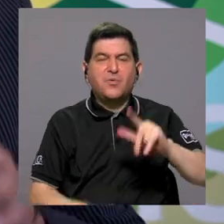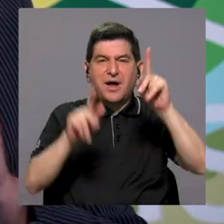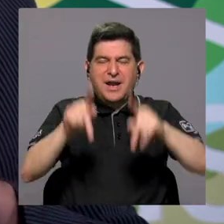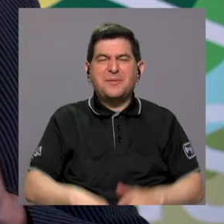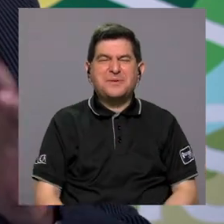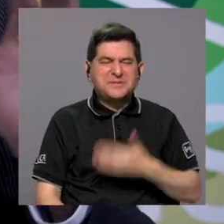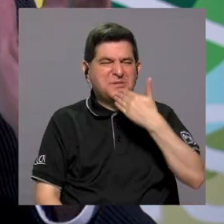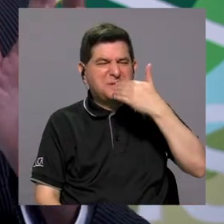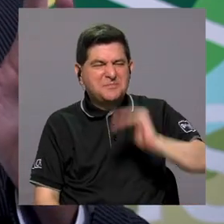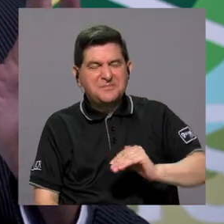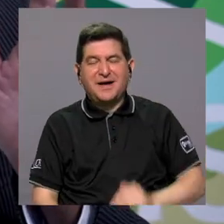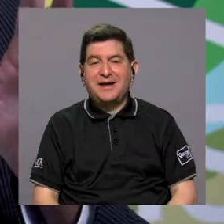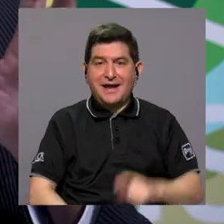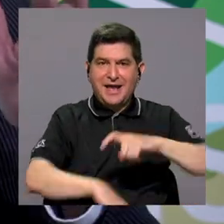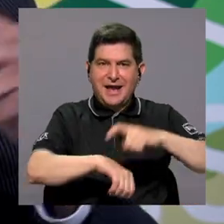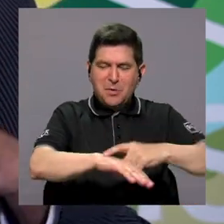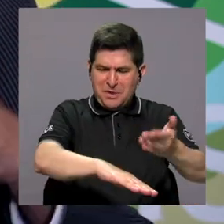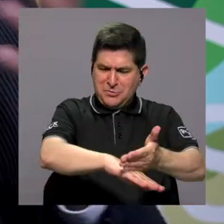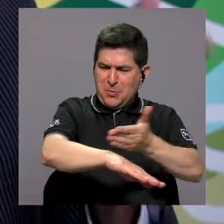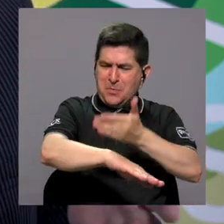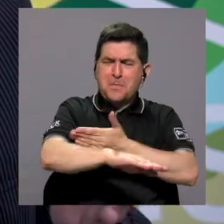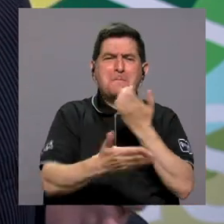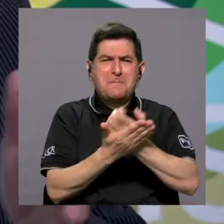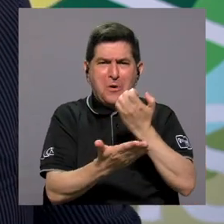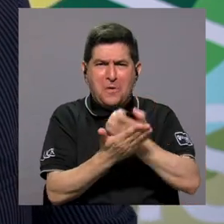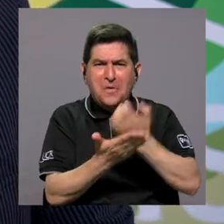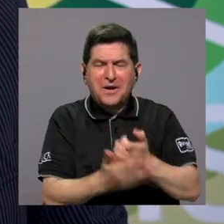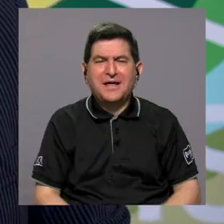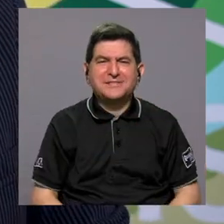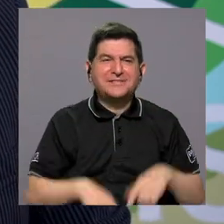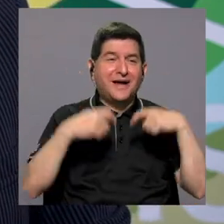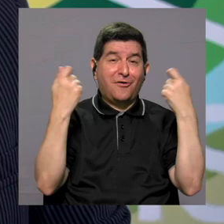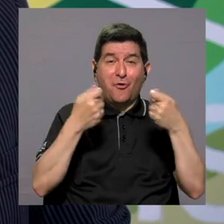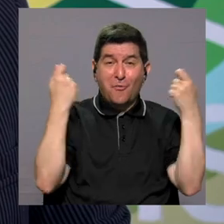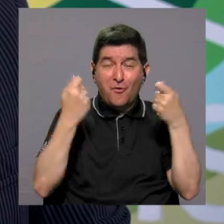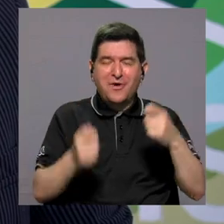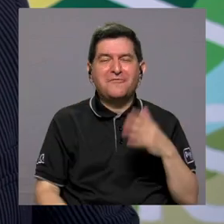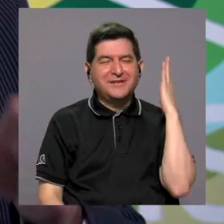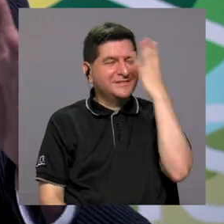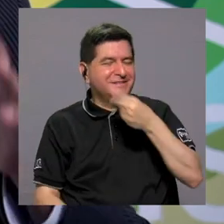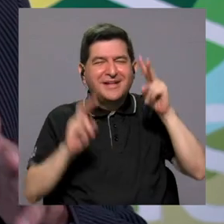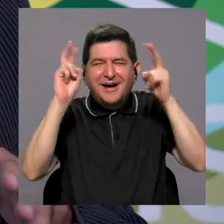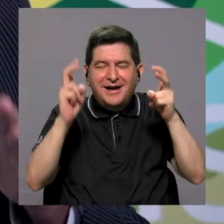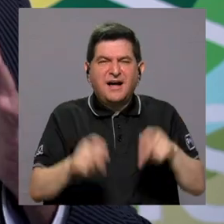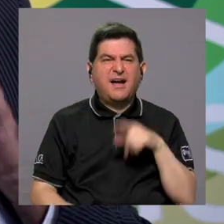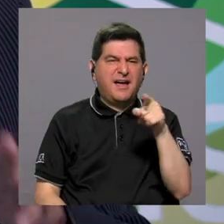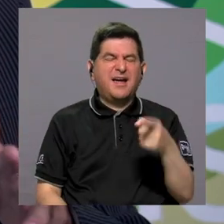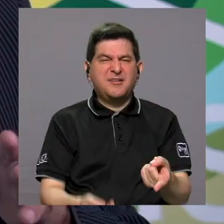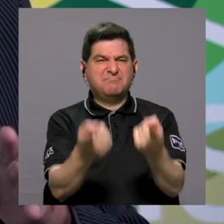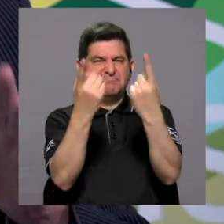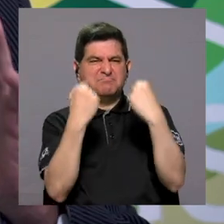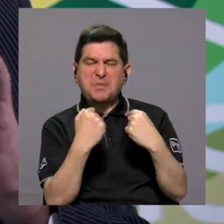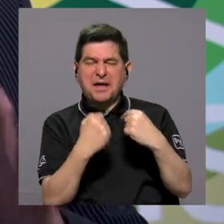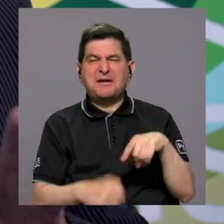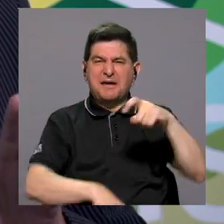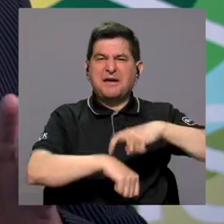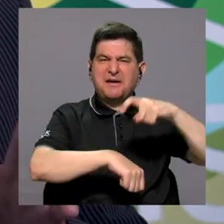porque en el momento en que está creciendo la economía y la fiesta se está poniendo bonita tiene que llegar